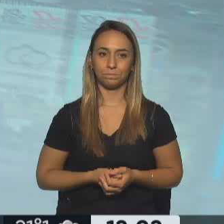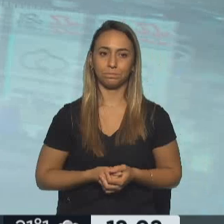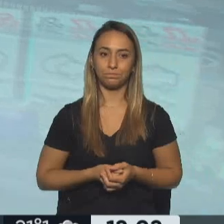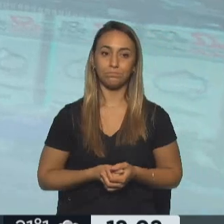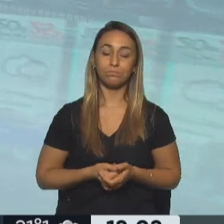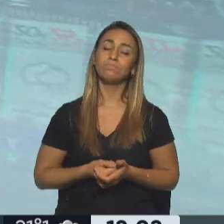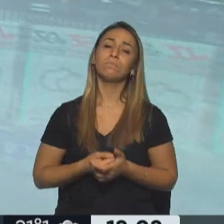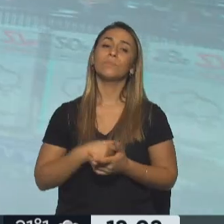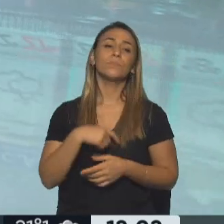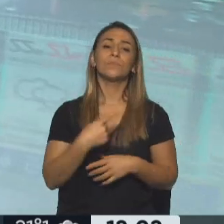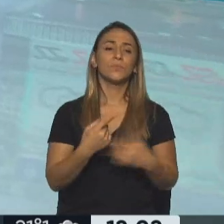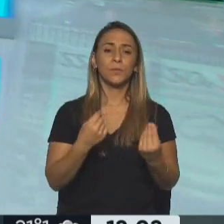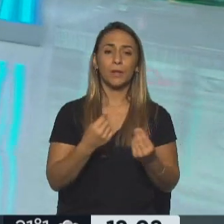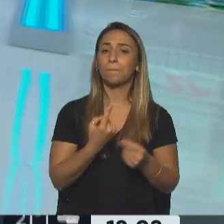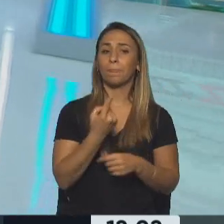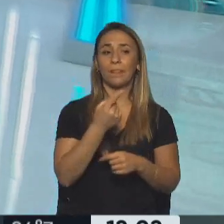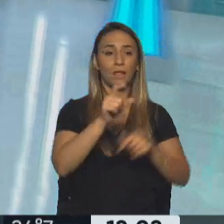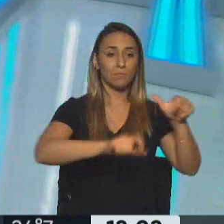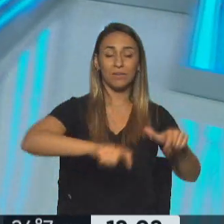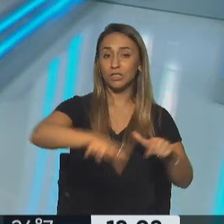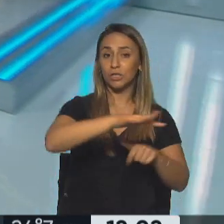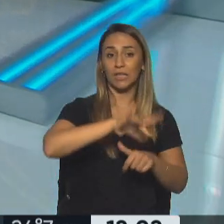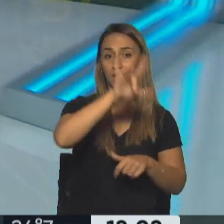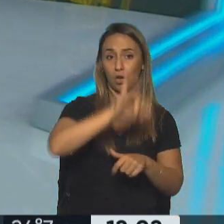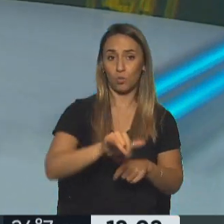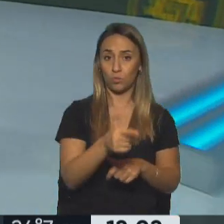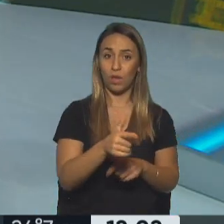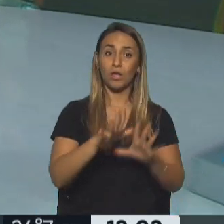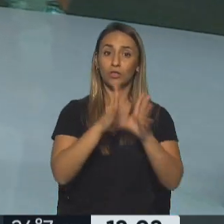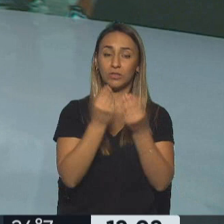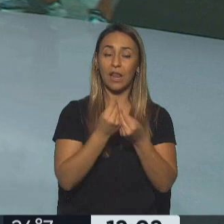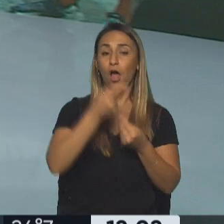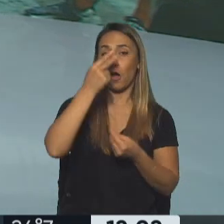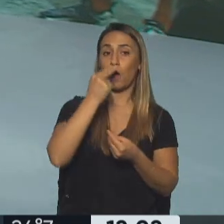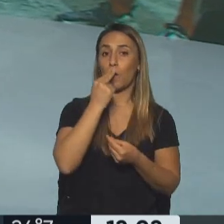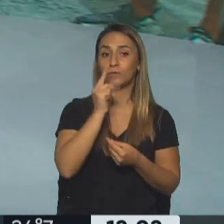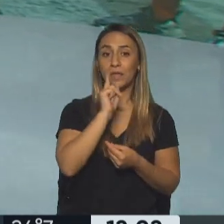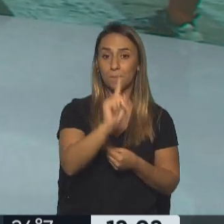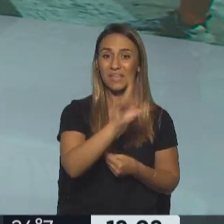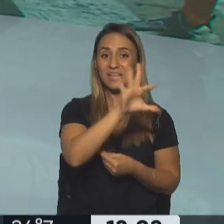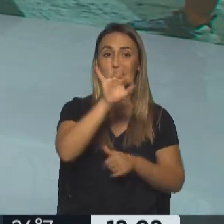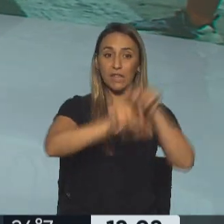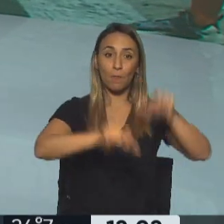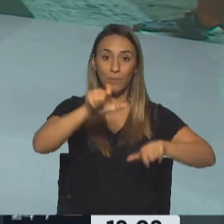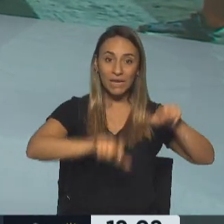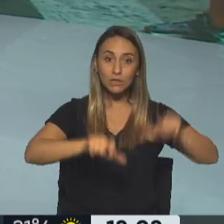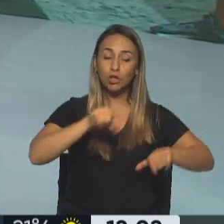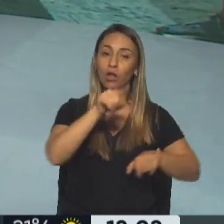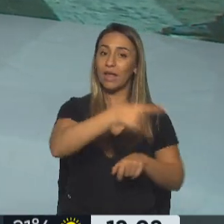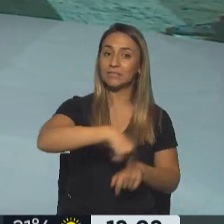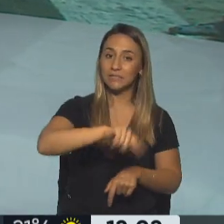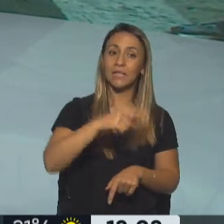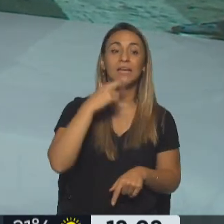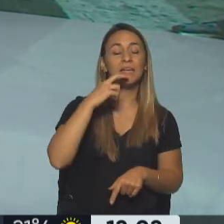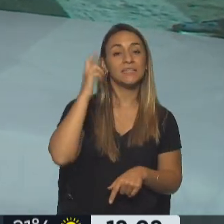Y hablamos de usuarios sin energía eléctrica, 11.500 los usuarios domiciliarios de Edesur que están